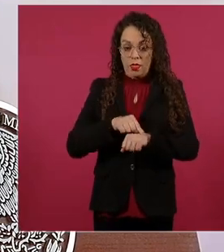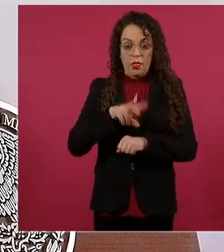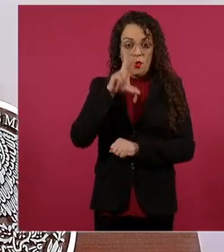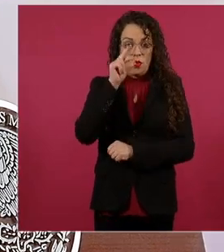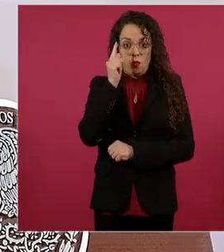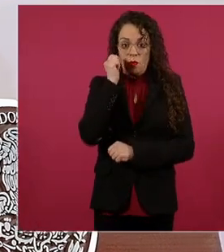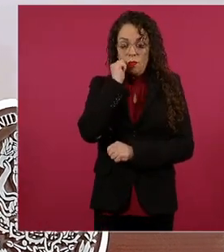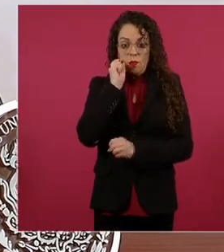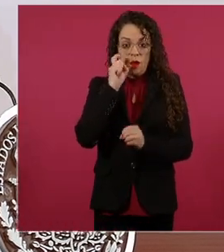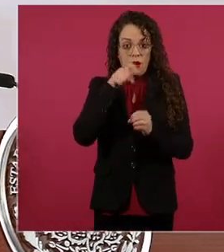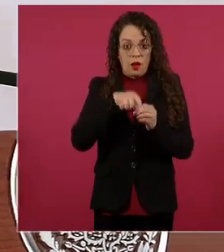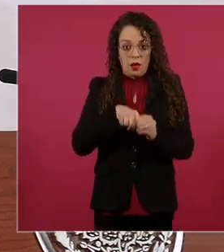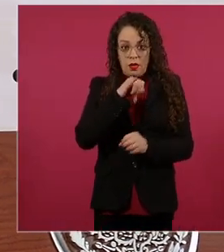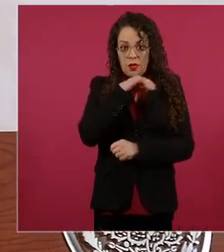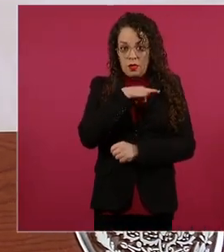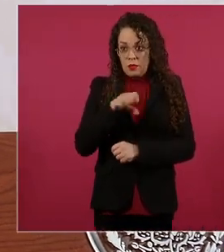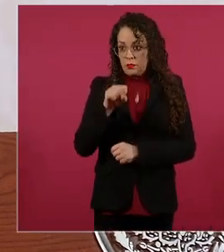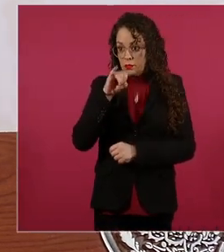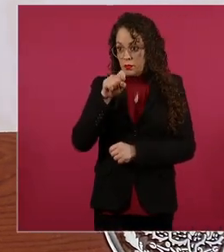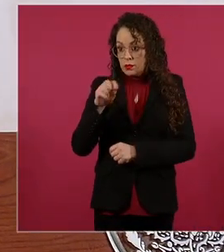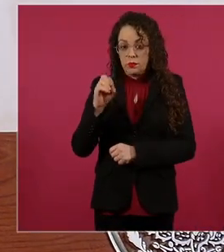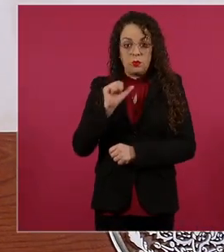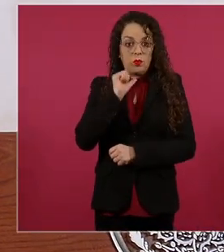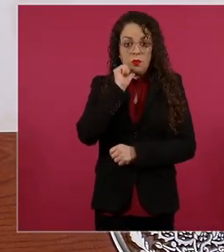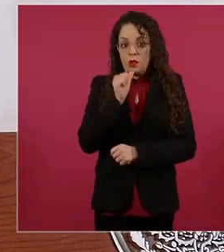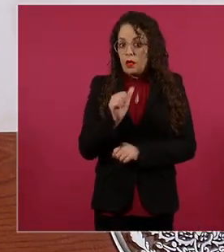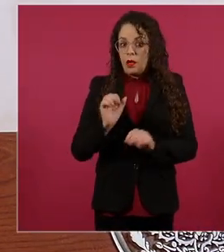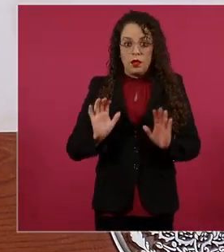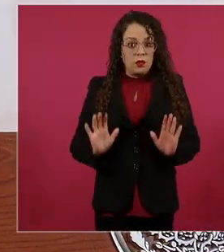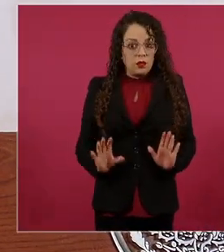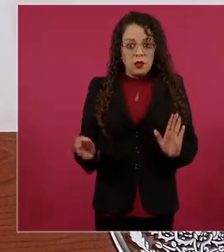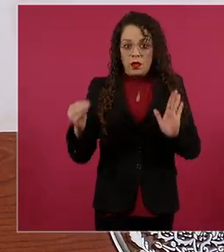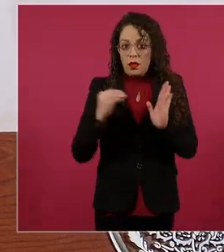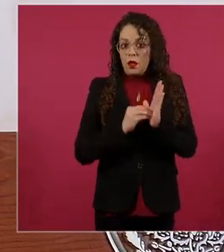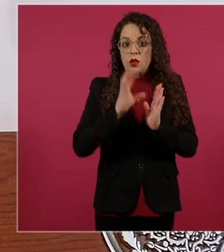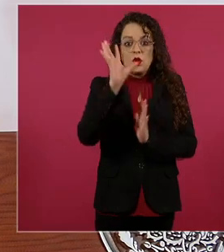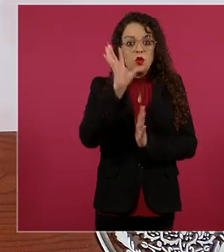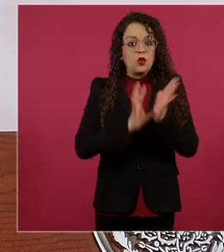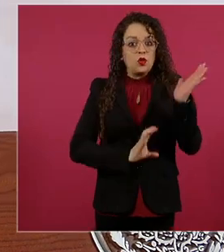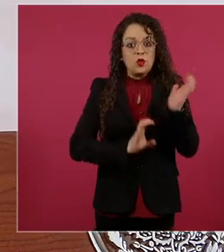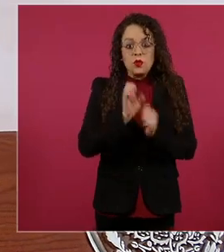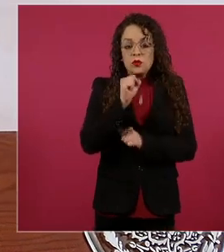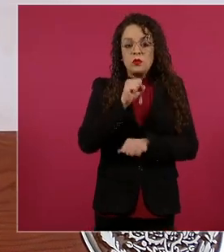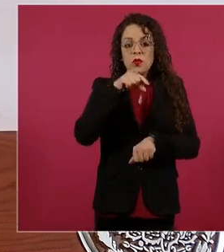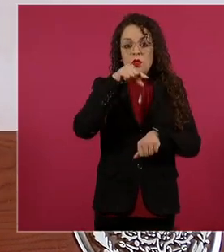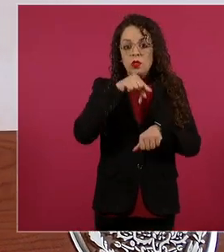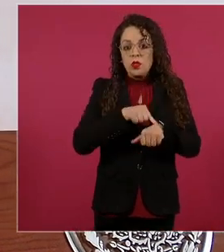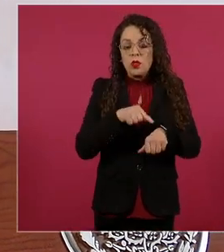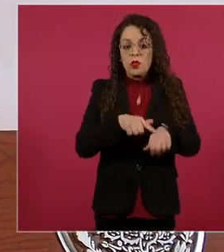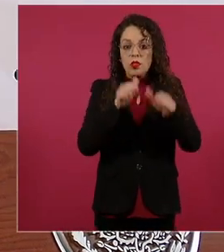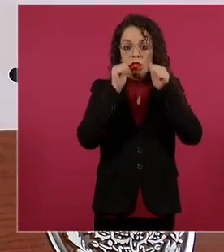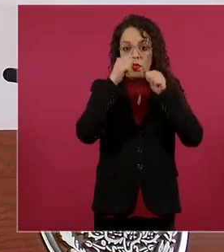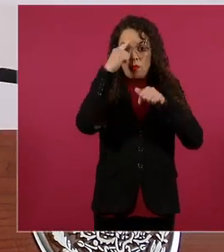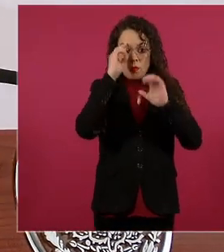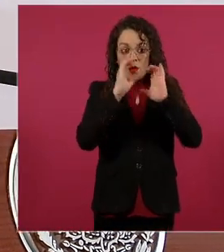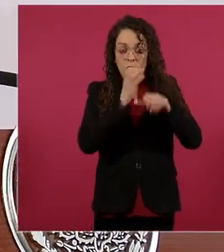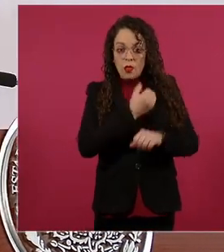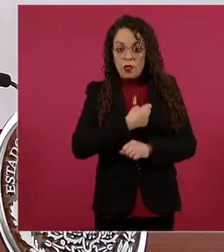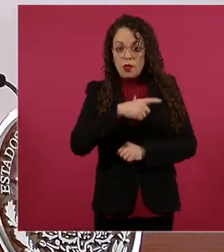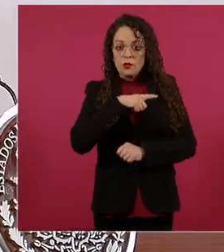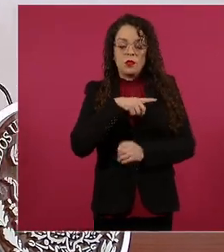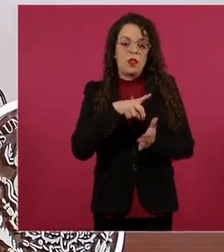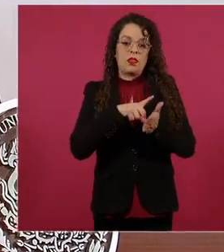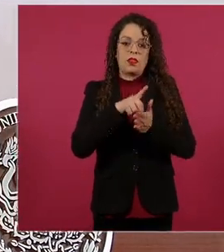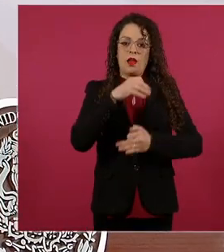constitucional el derecho a la salud pero se tiene que ir hacia allá claro para